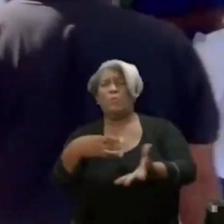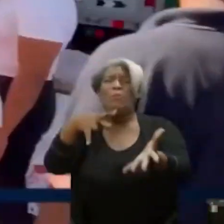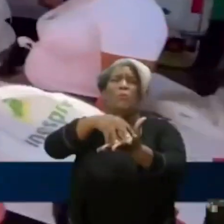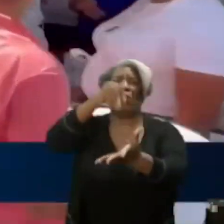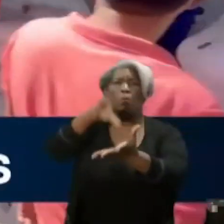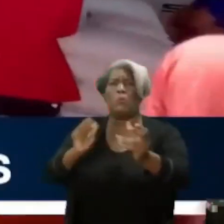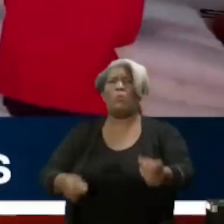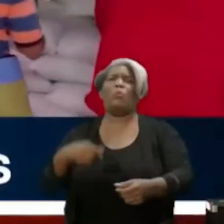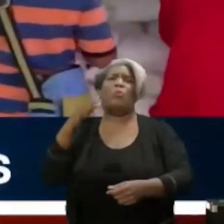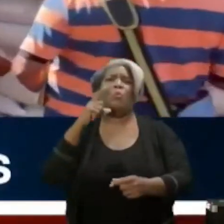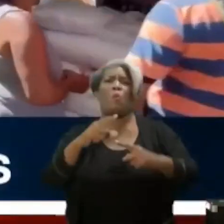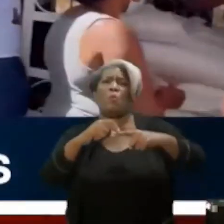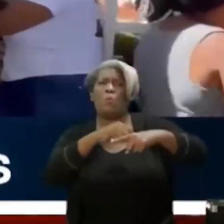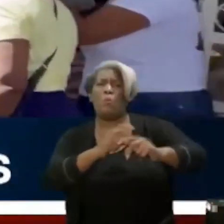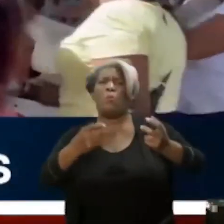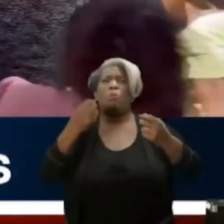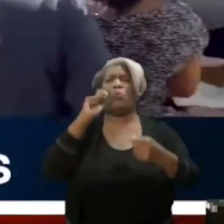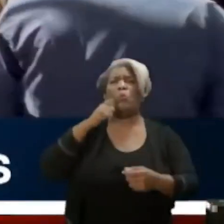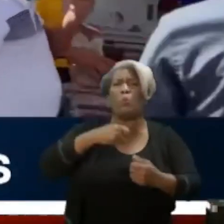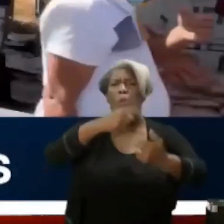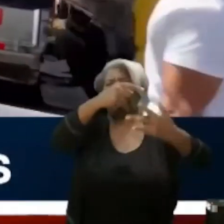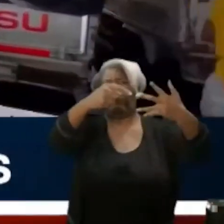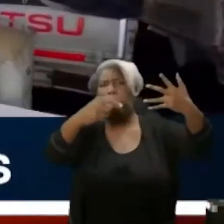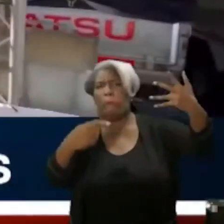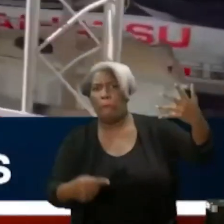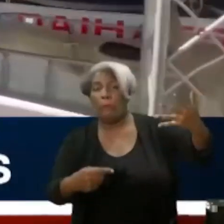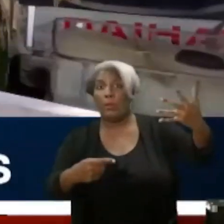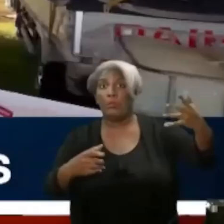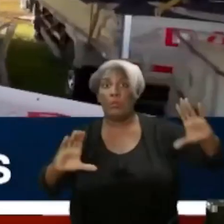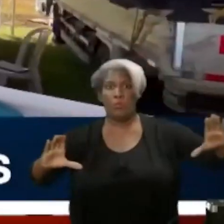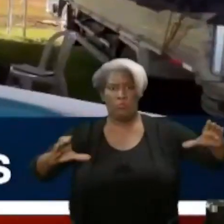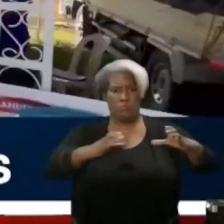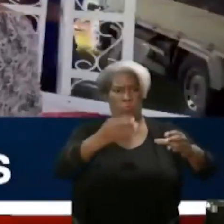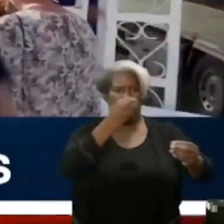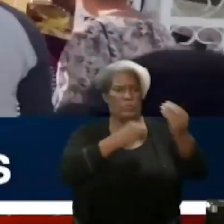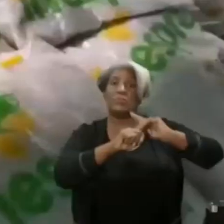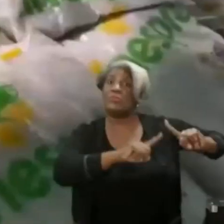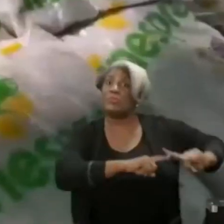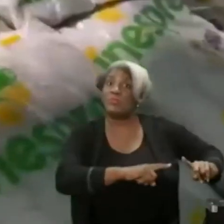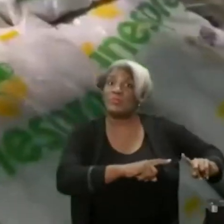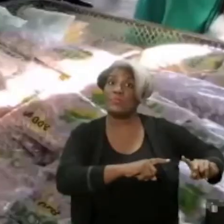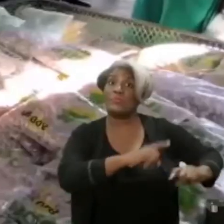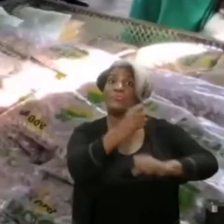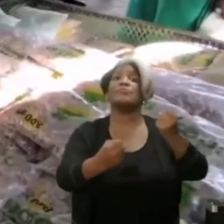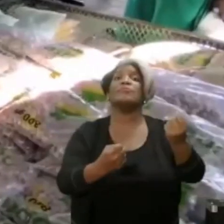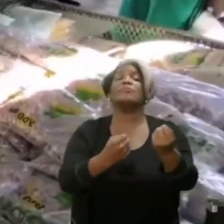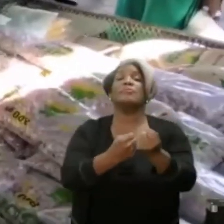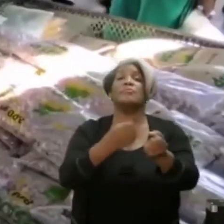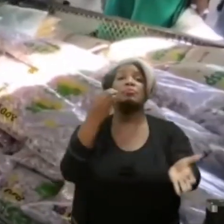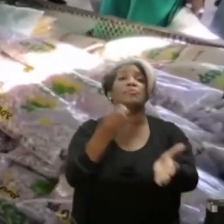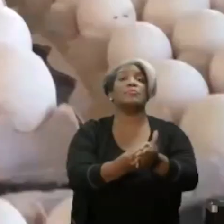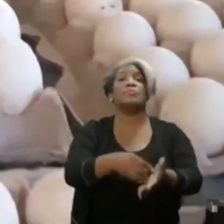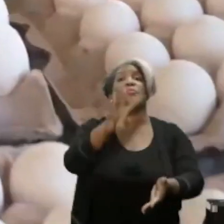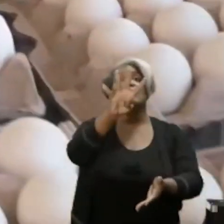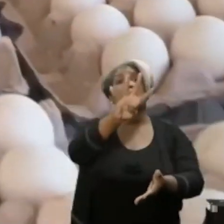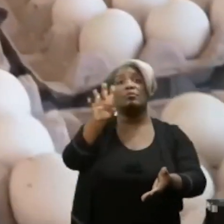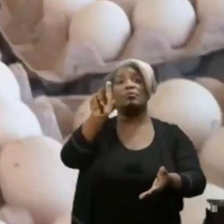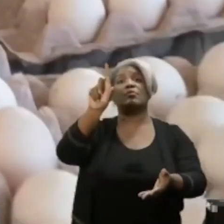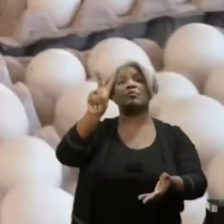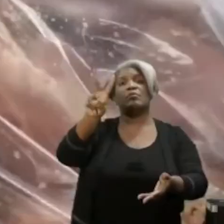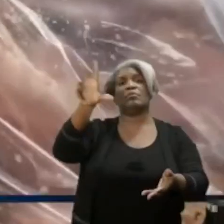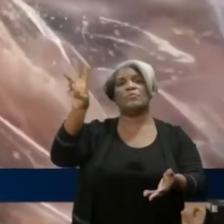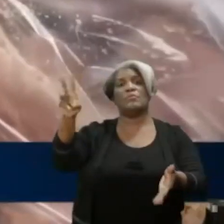habichuelas, huevos, pollos, papas, cebollas, zanahorias y combos alimentarios con un subsidio de 426 millones de